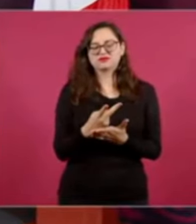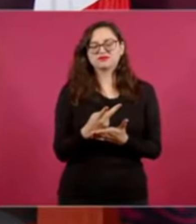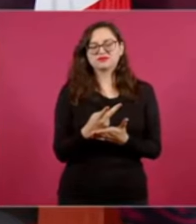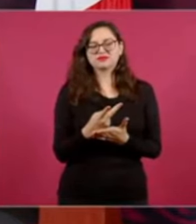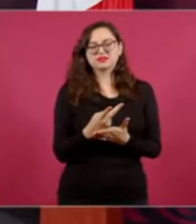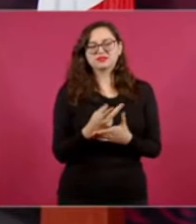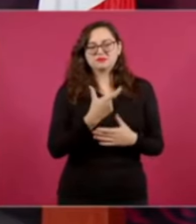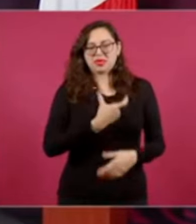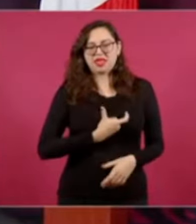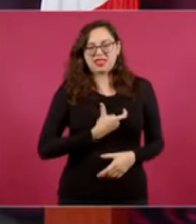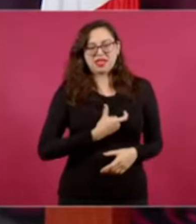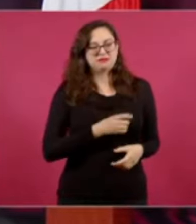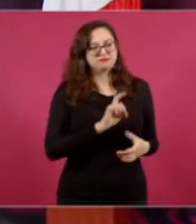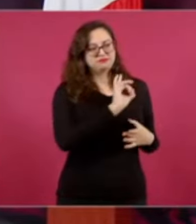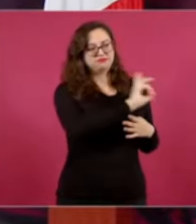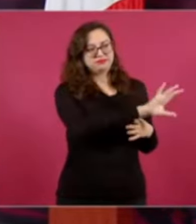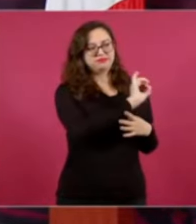medalla